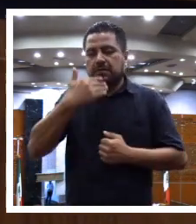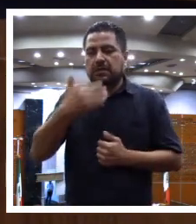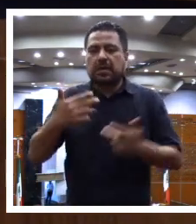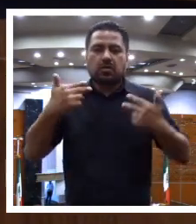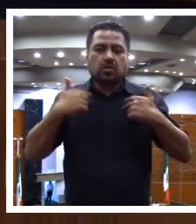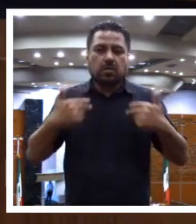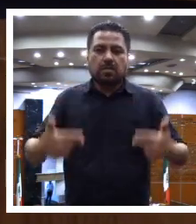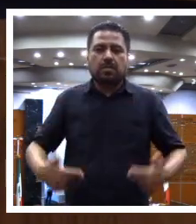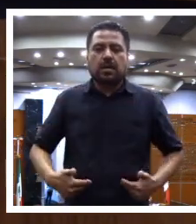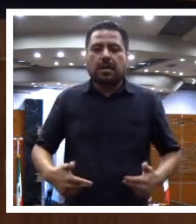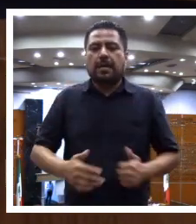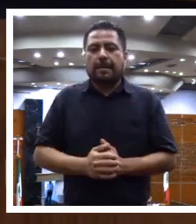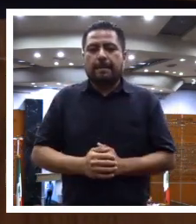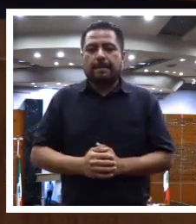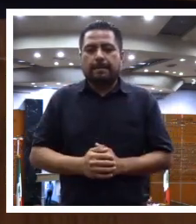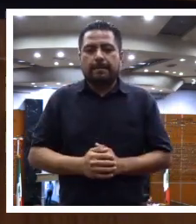humana.